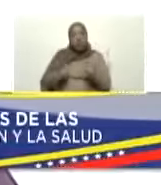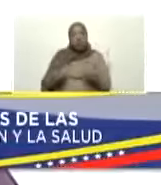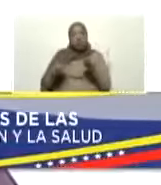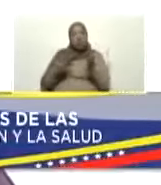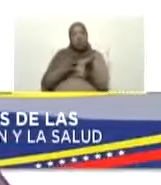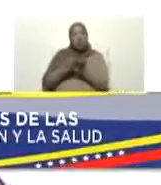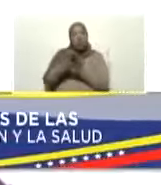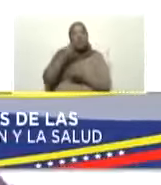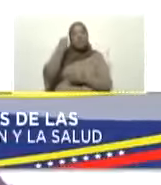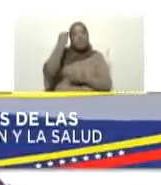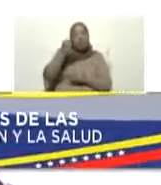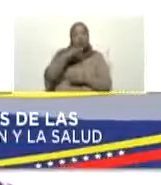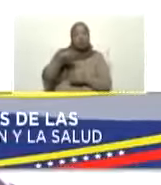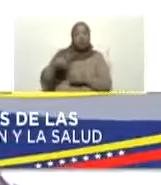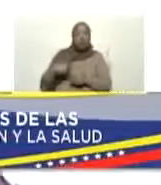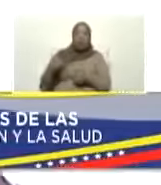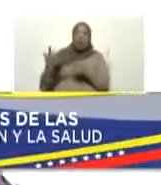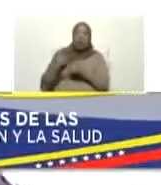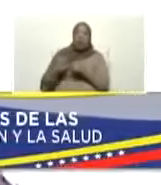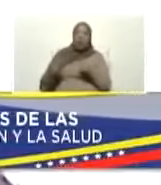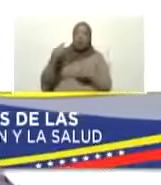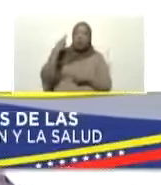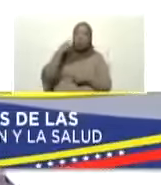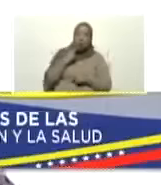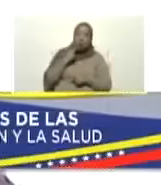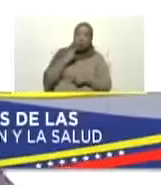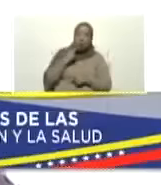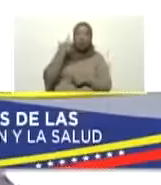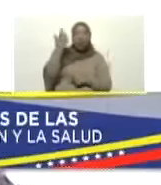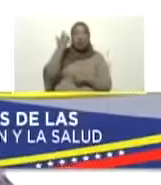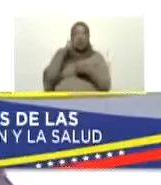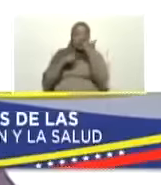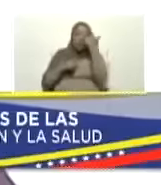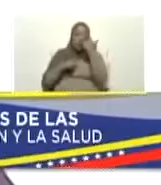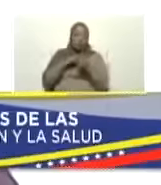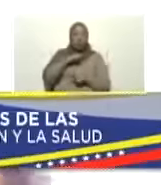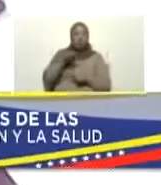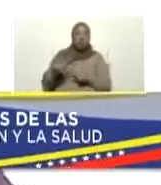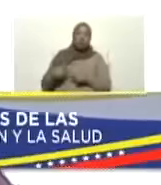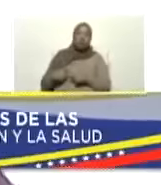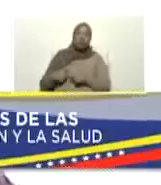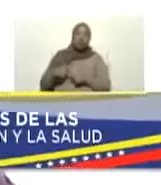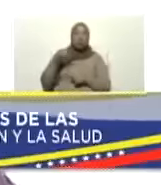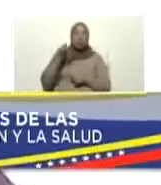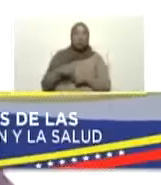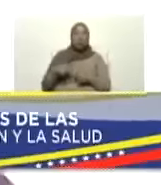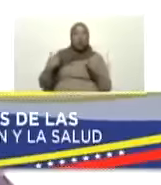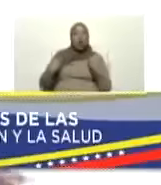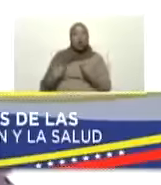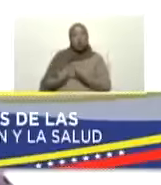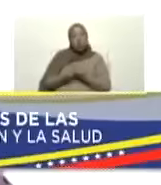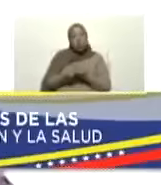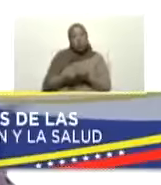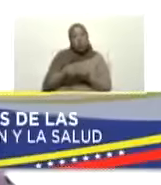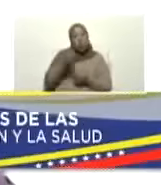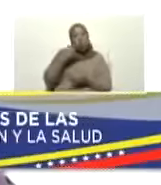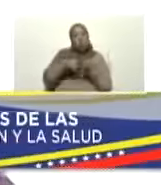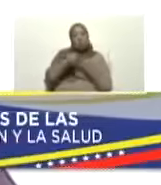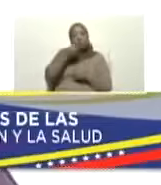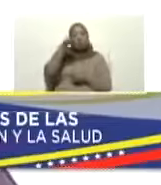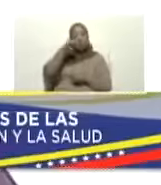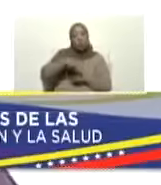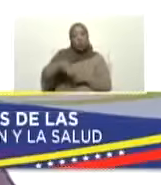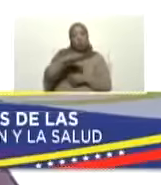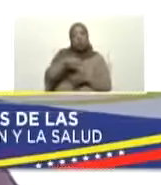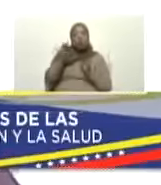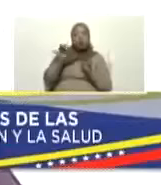al pensamiento de nuestro libertador y de nuestro comandante Chávez. Y seguro estoy que junto a usted llegaremos a puerto